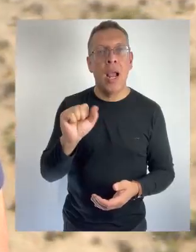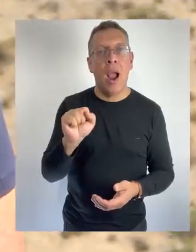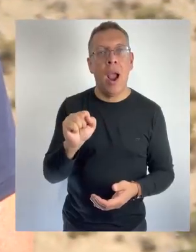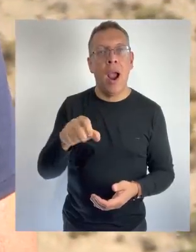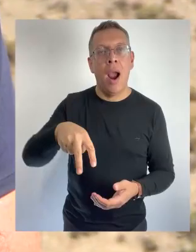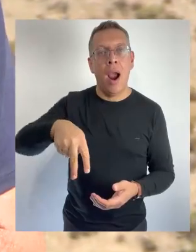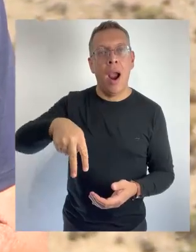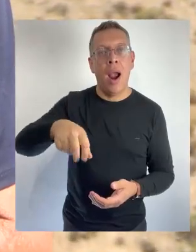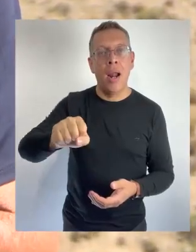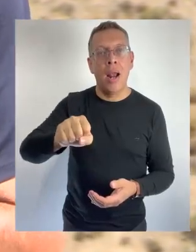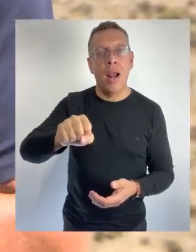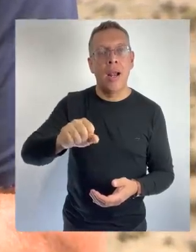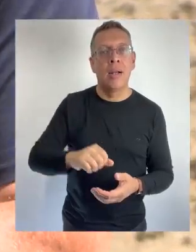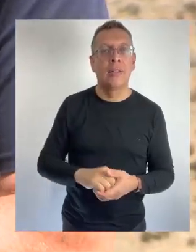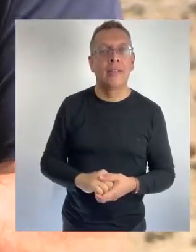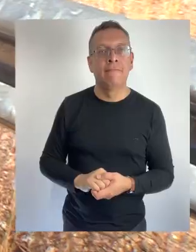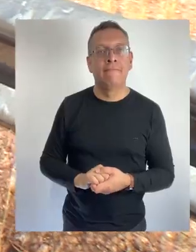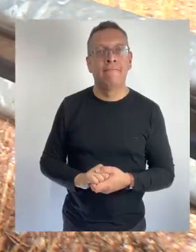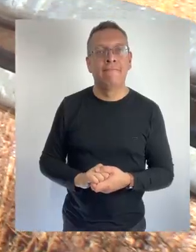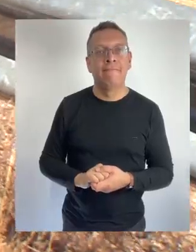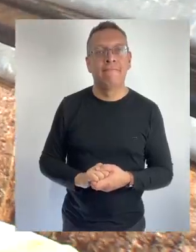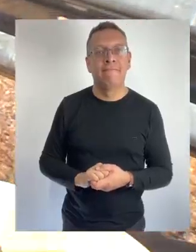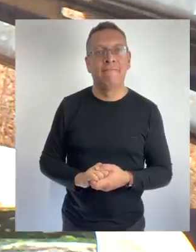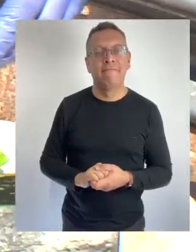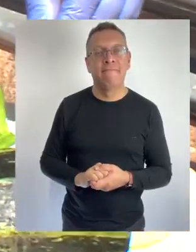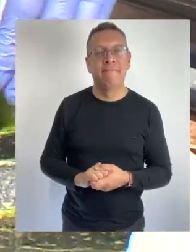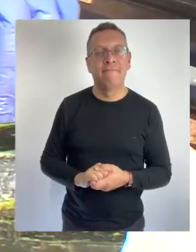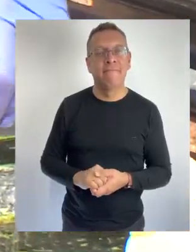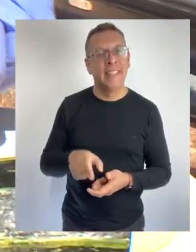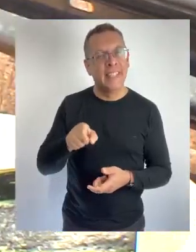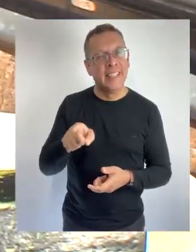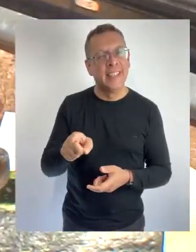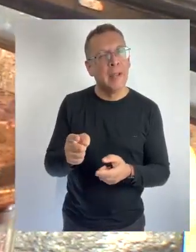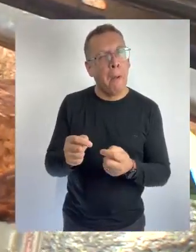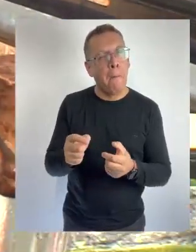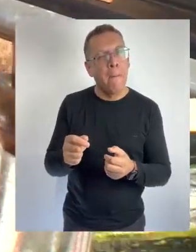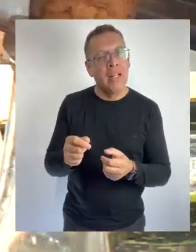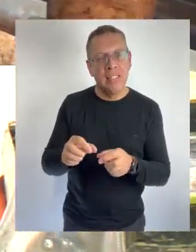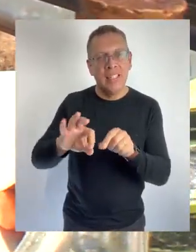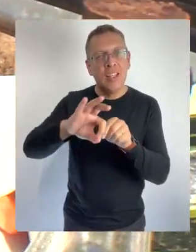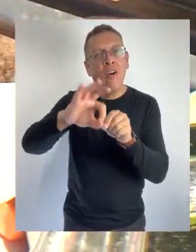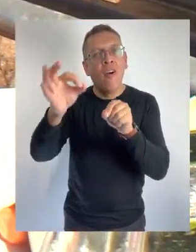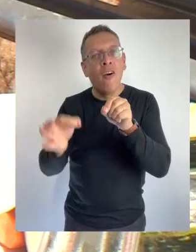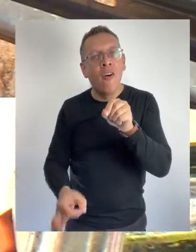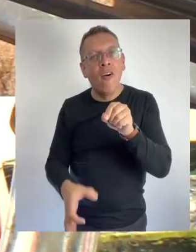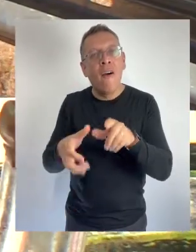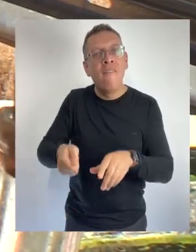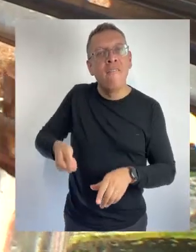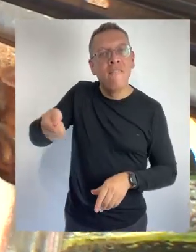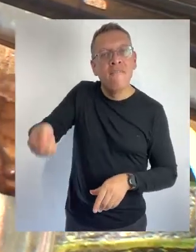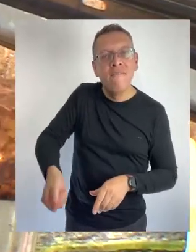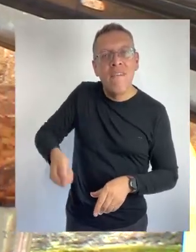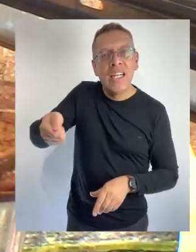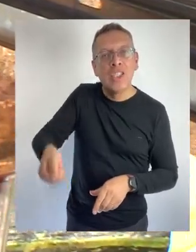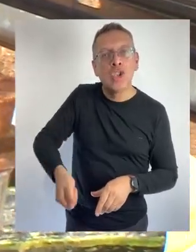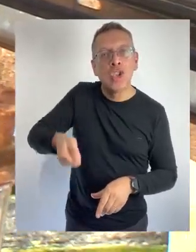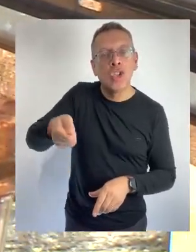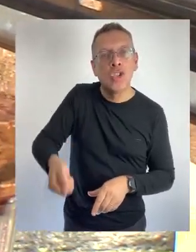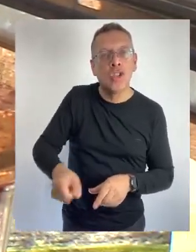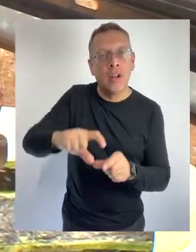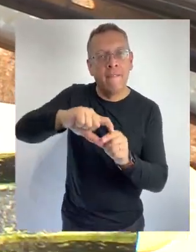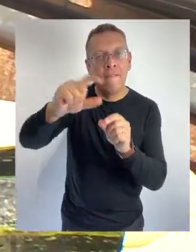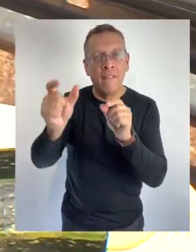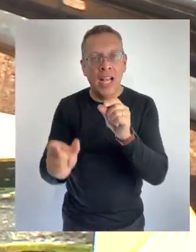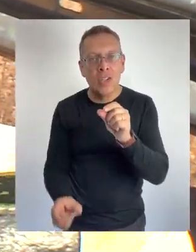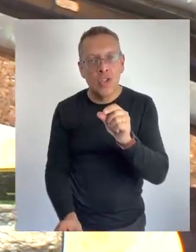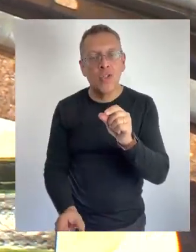¿Cómo fue? Yo hablo eso de batón. Ah, ya. Juliana. Ah, de bastón, ya. Es un bastón. Ah. Sí. Ya, en juliana en forma de